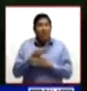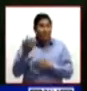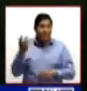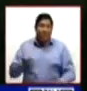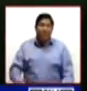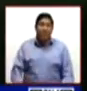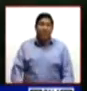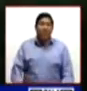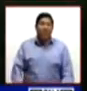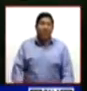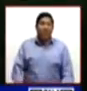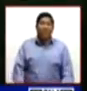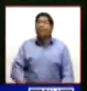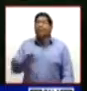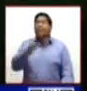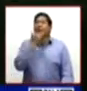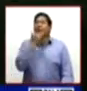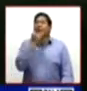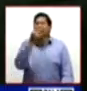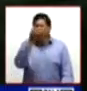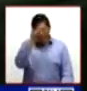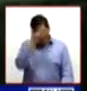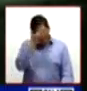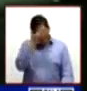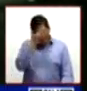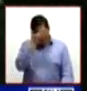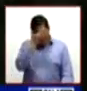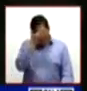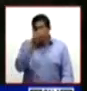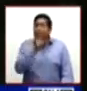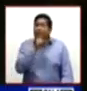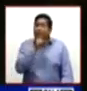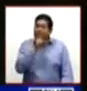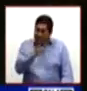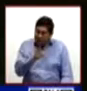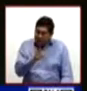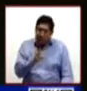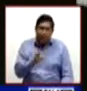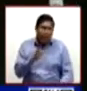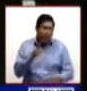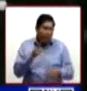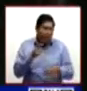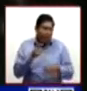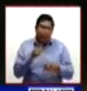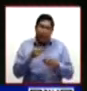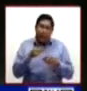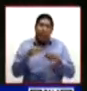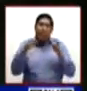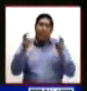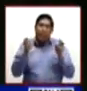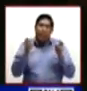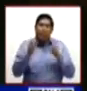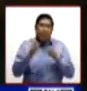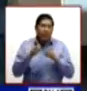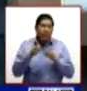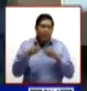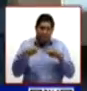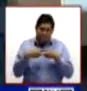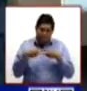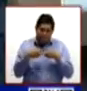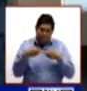comercios. Héctor, a ver... Con seguridad ha habido el efecto del corte de energía eléctrica para toda esa